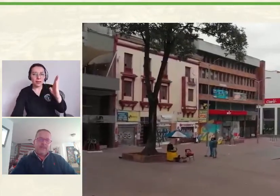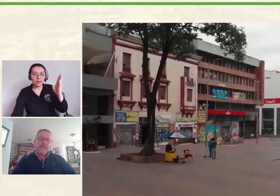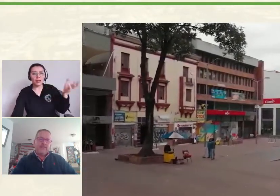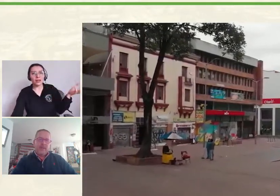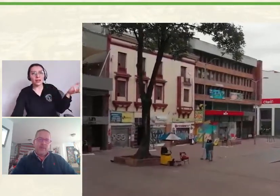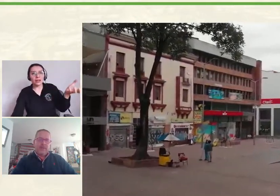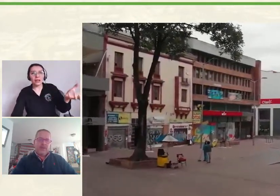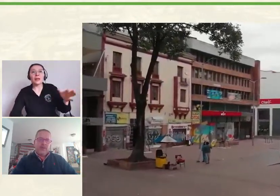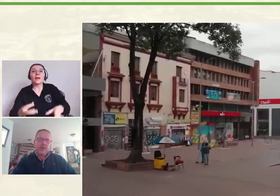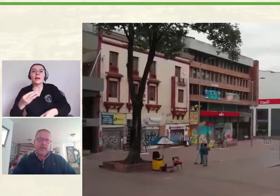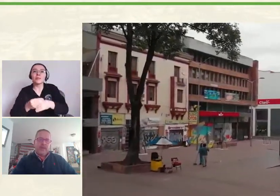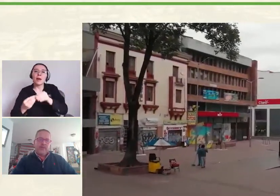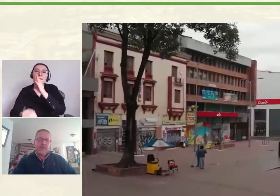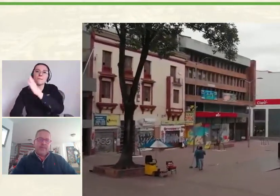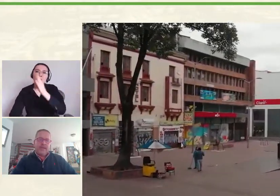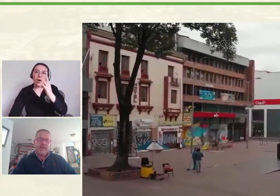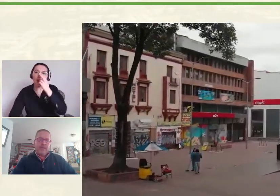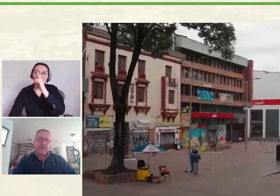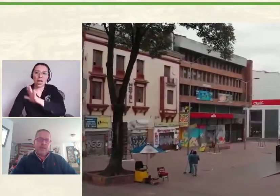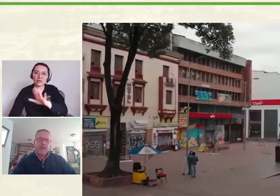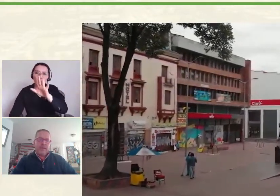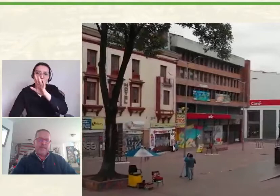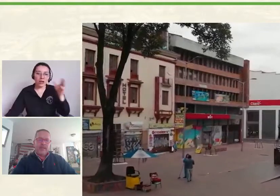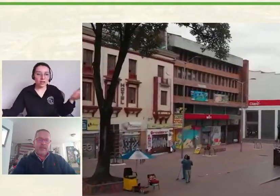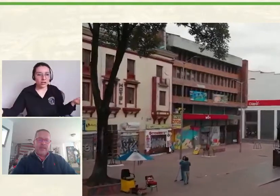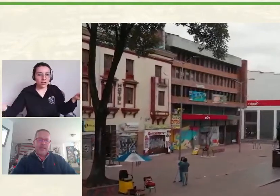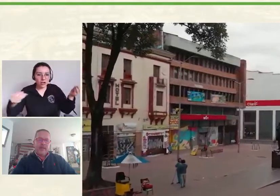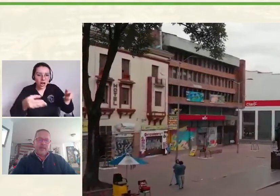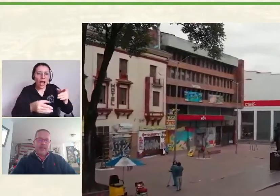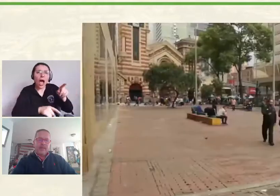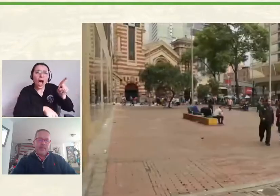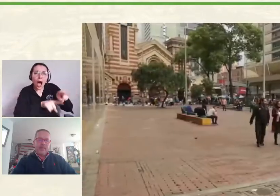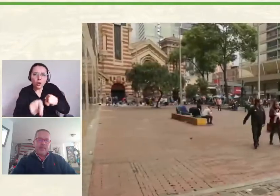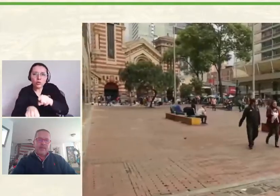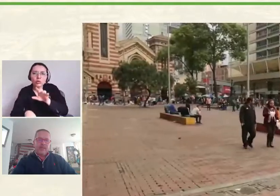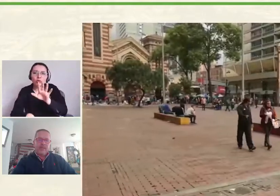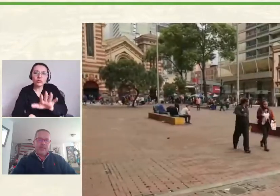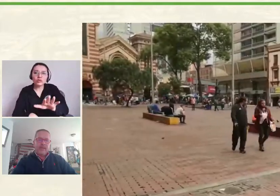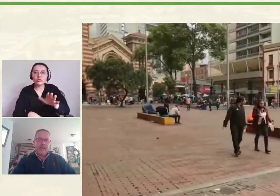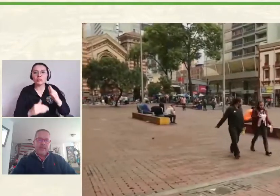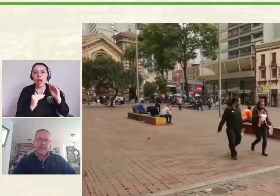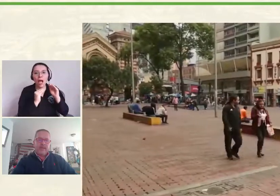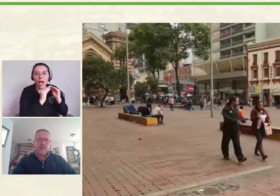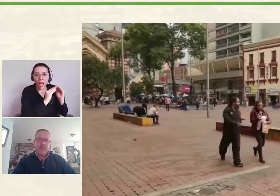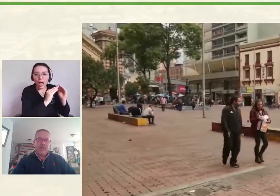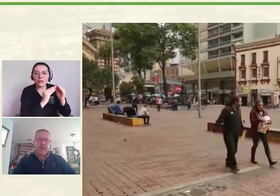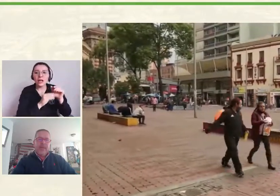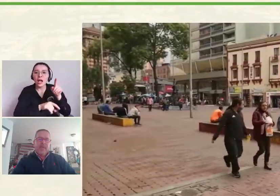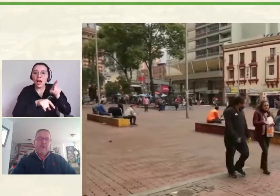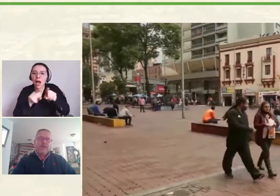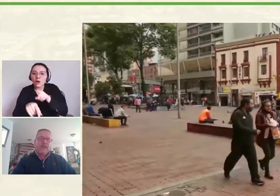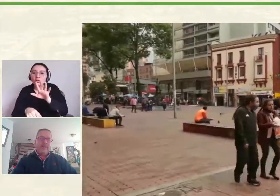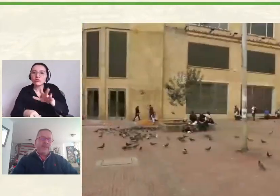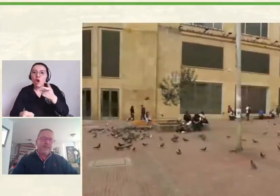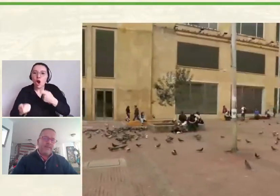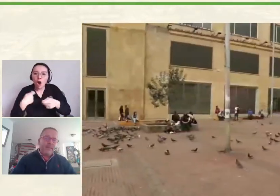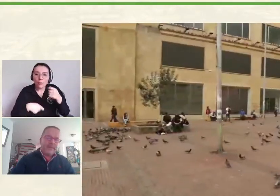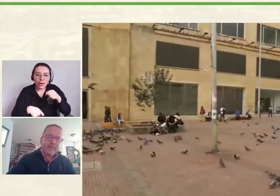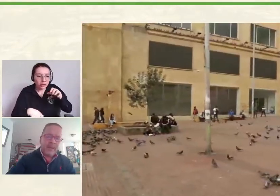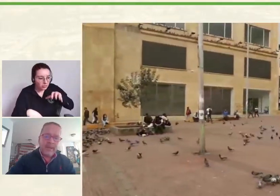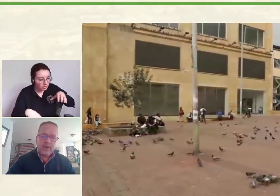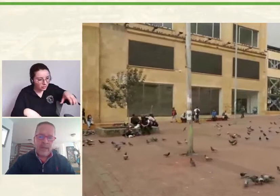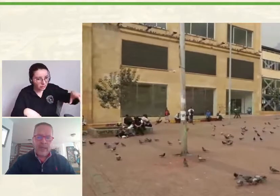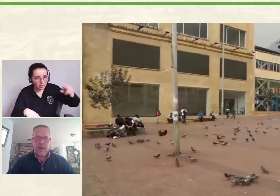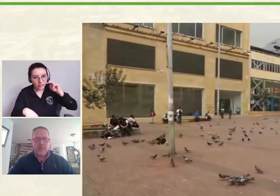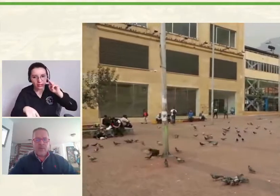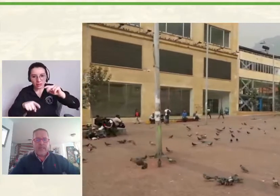También participaron pues algunos locales comerciales, algunos locales de vivienda. Ahí estamos viendo la Plazoleta de las Nieves como tal. Pero finalmente aquí es